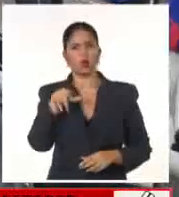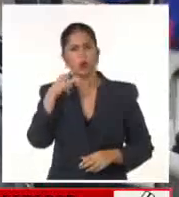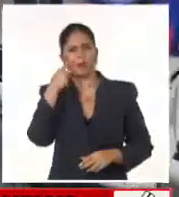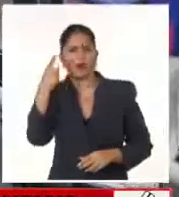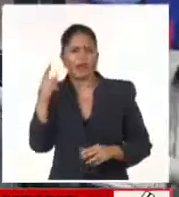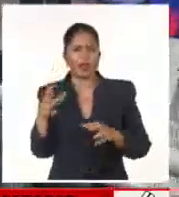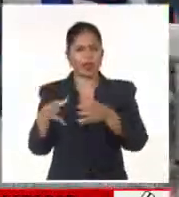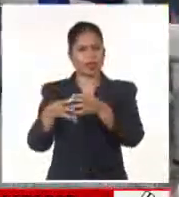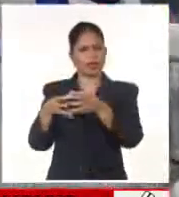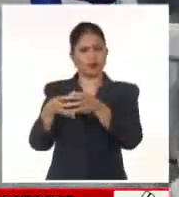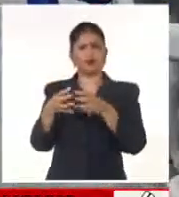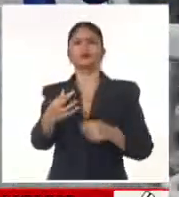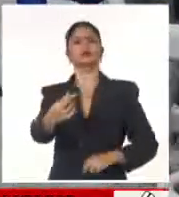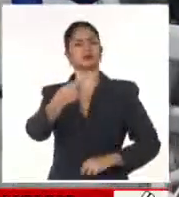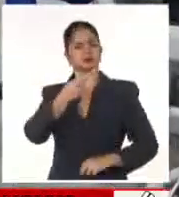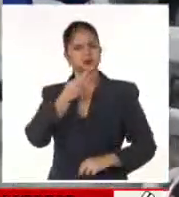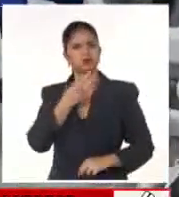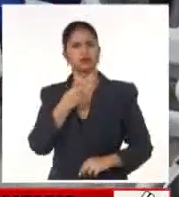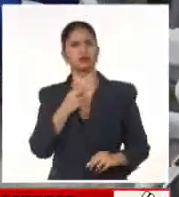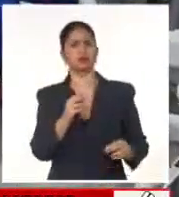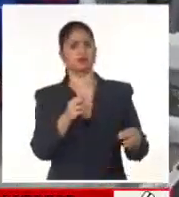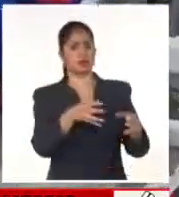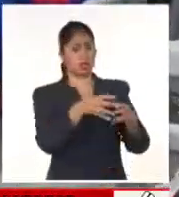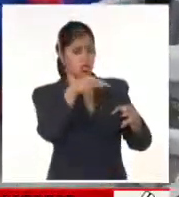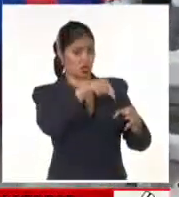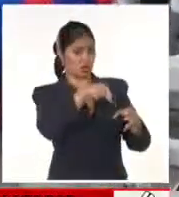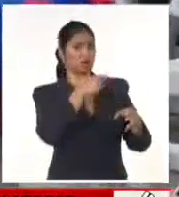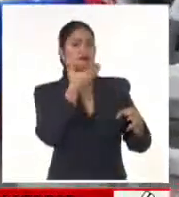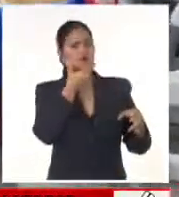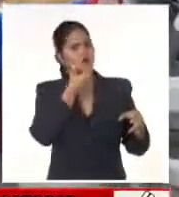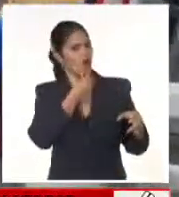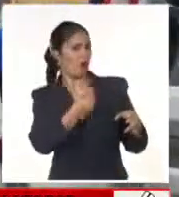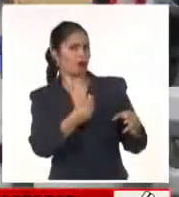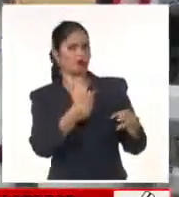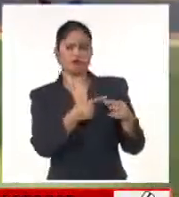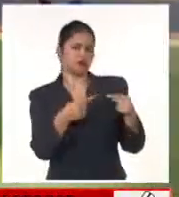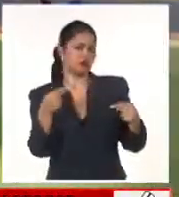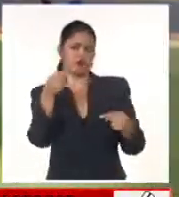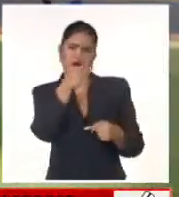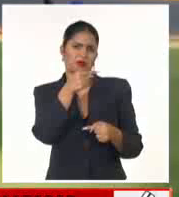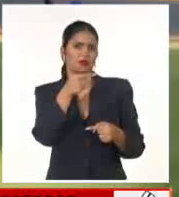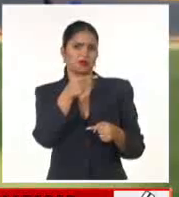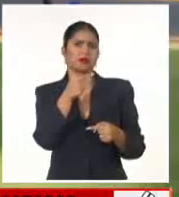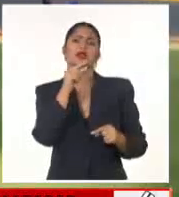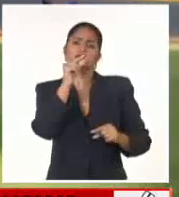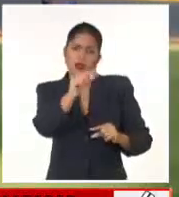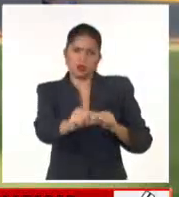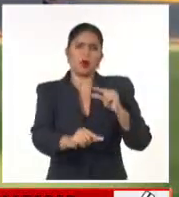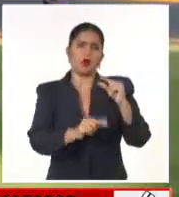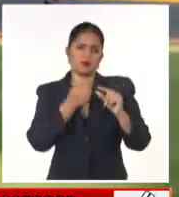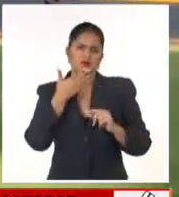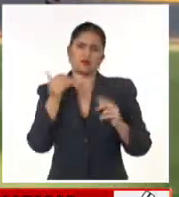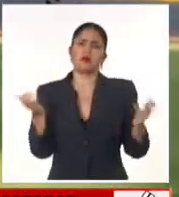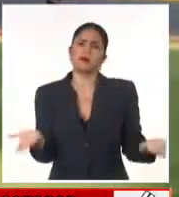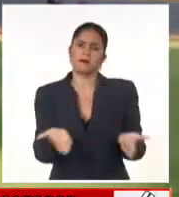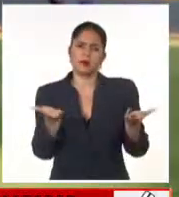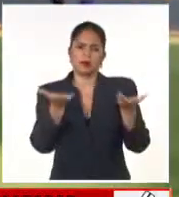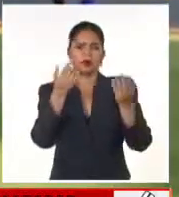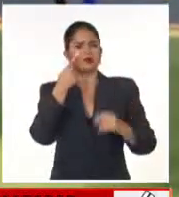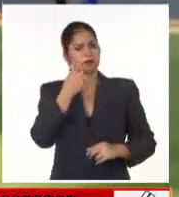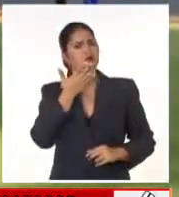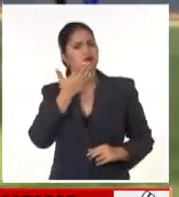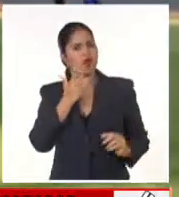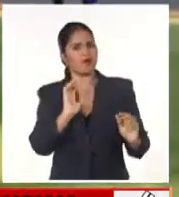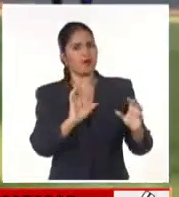Sí, veo que es un equipo joven, sobre todo eso, que es un equipo joven y nada, se ve bastante buen el equipo y